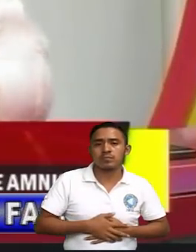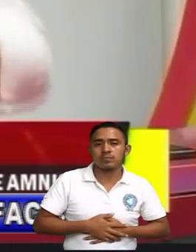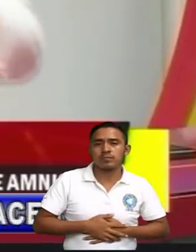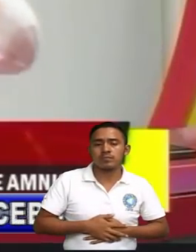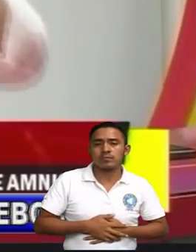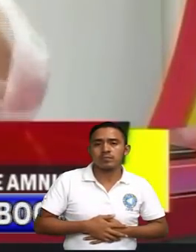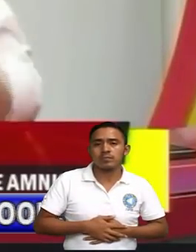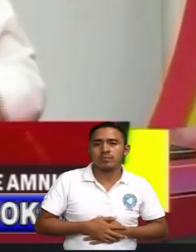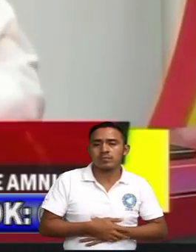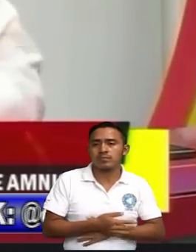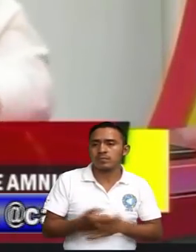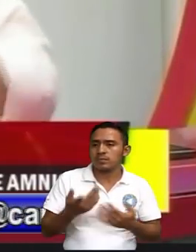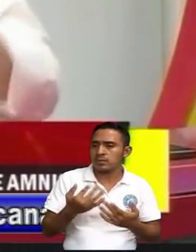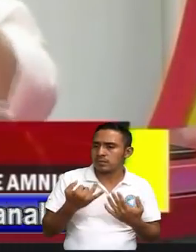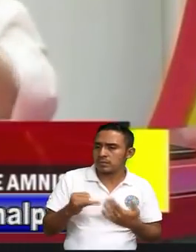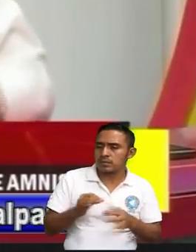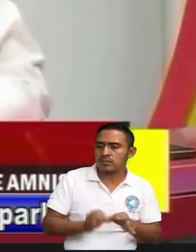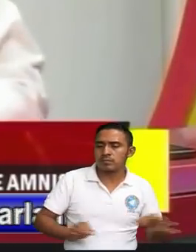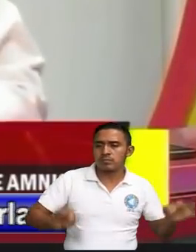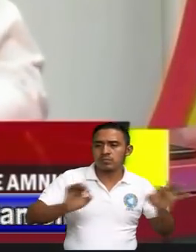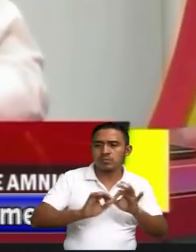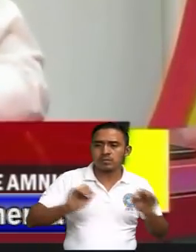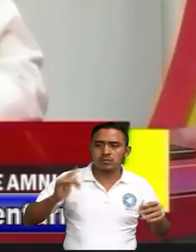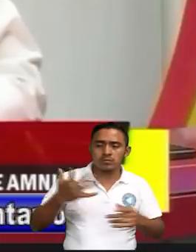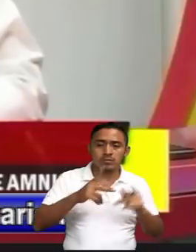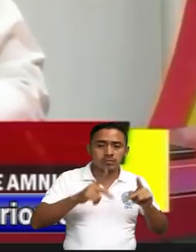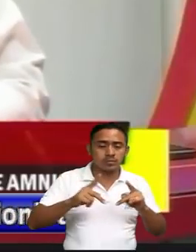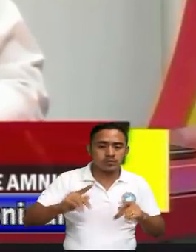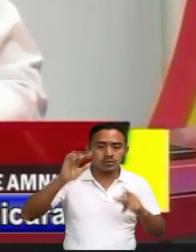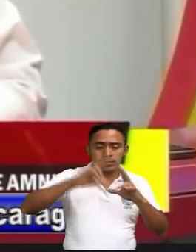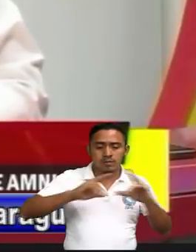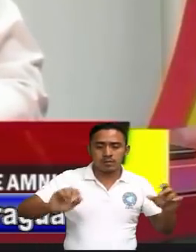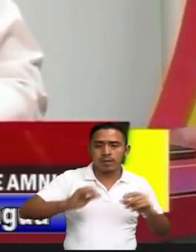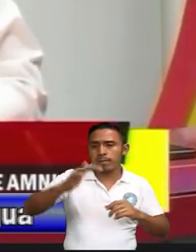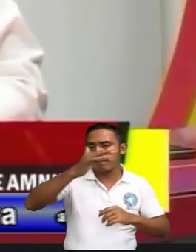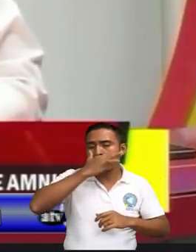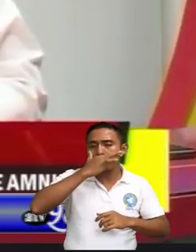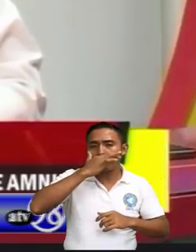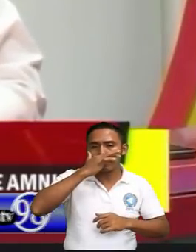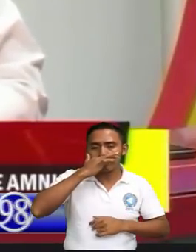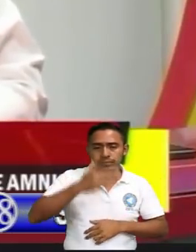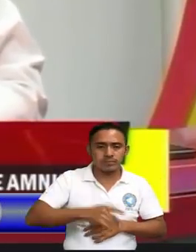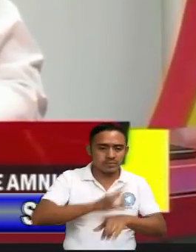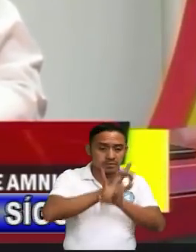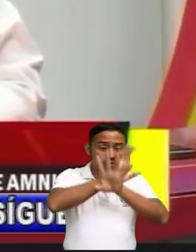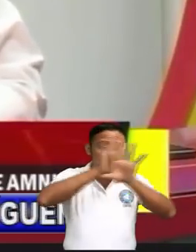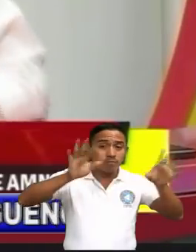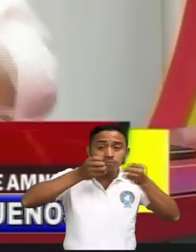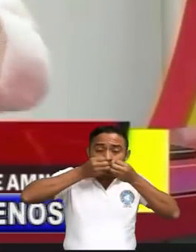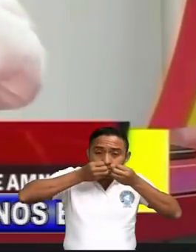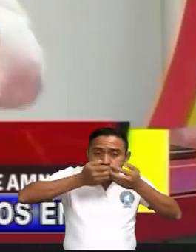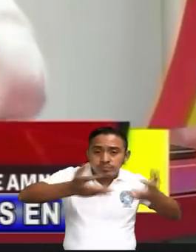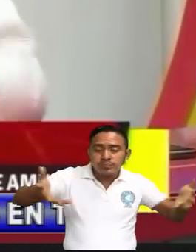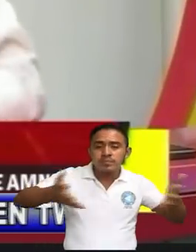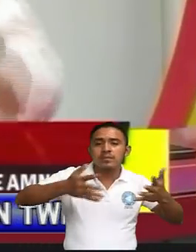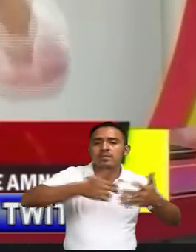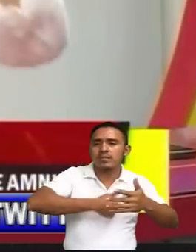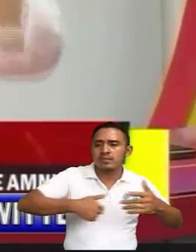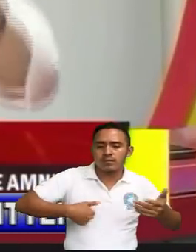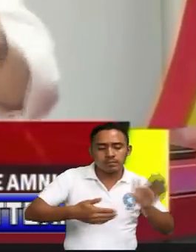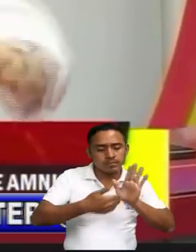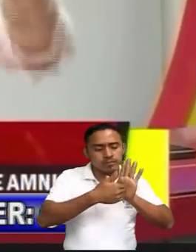es muy importante, que todos los nicaragüenses y los sandinistas estemos claros para decirlo, para multiplicarlo, para hacerlo